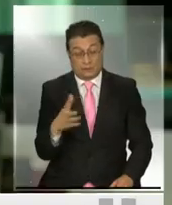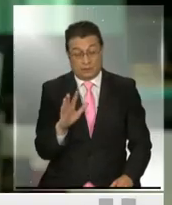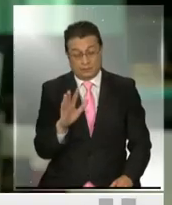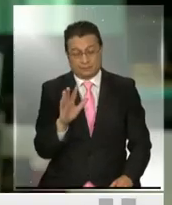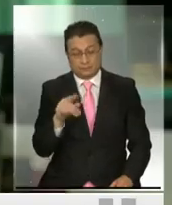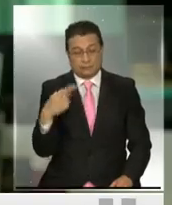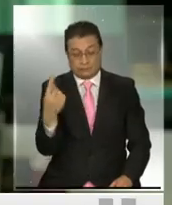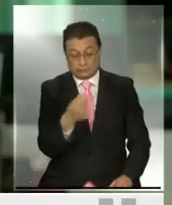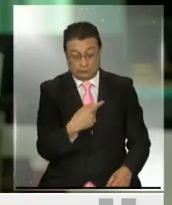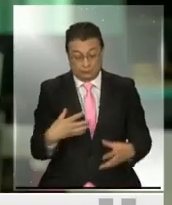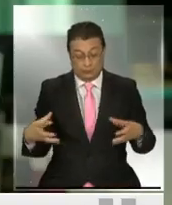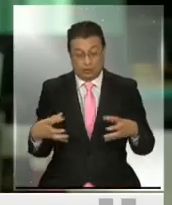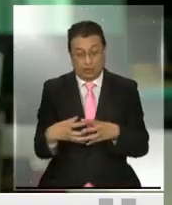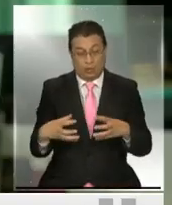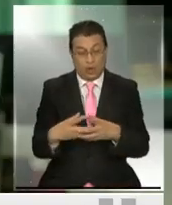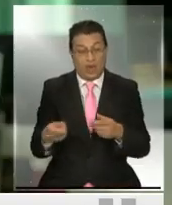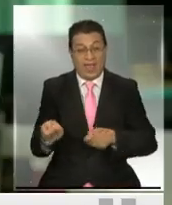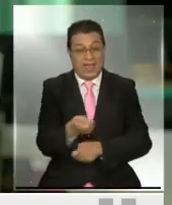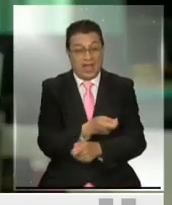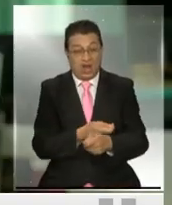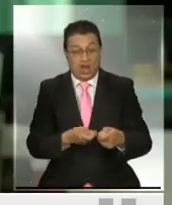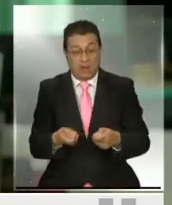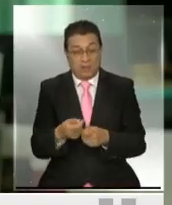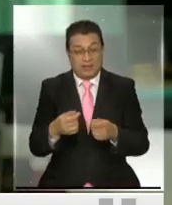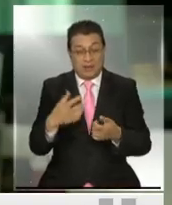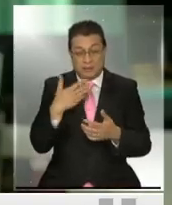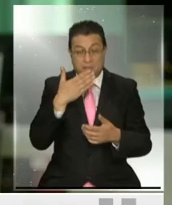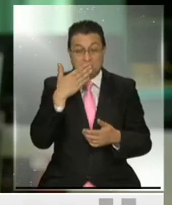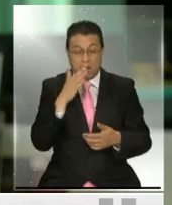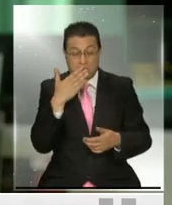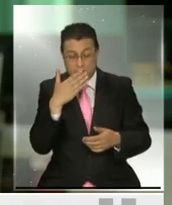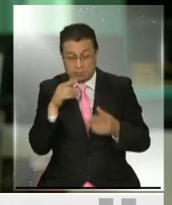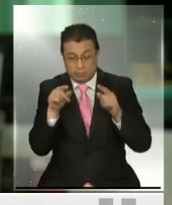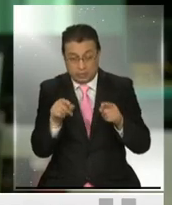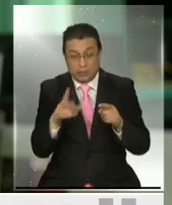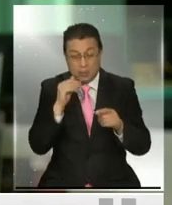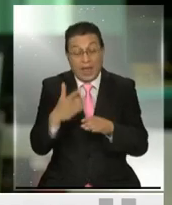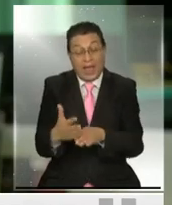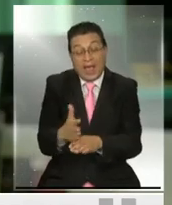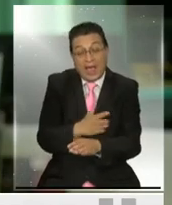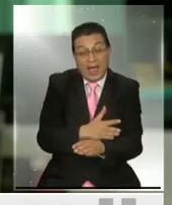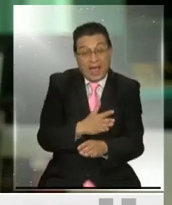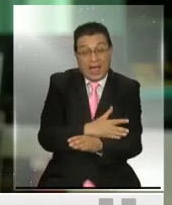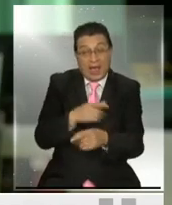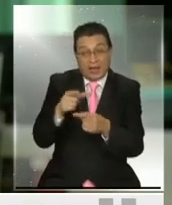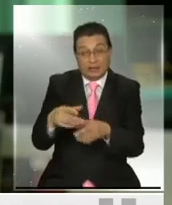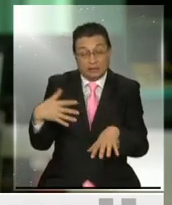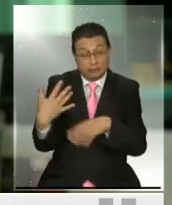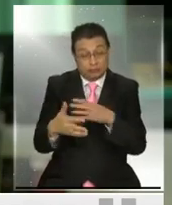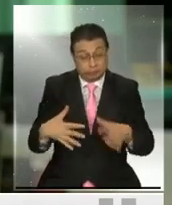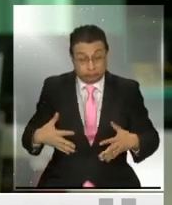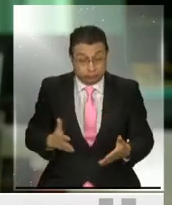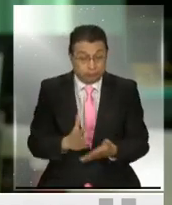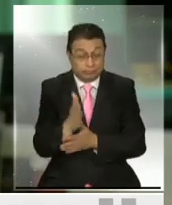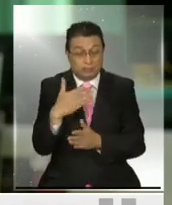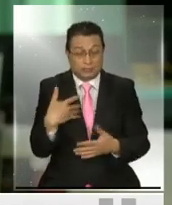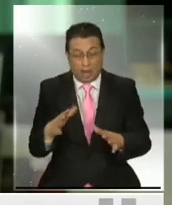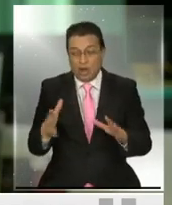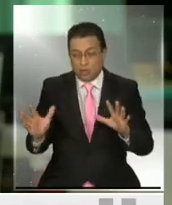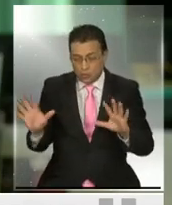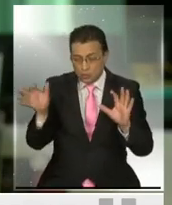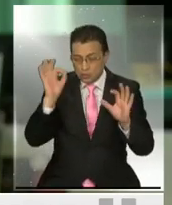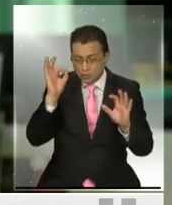grupo de economistas y otros sentís estás sociales que algunos meses antes de la crisis nos empezamos a juntar diría que lo que uno